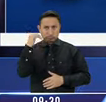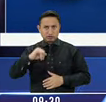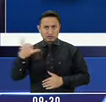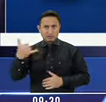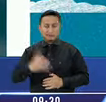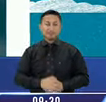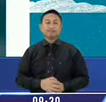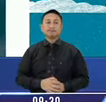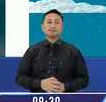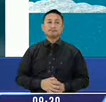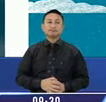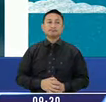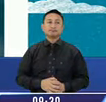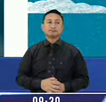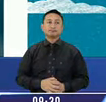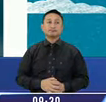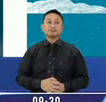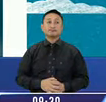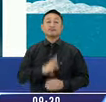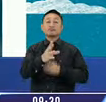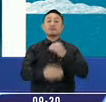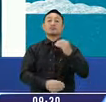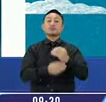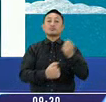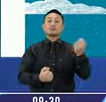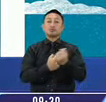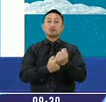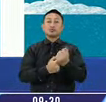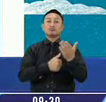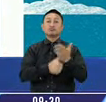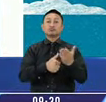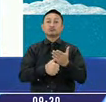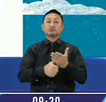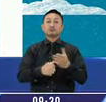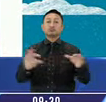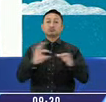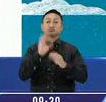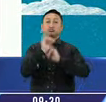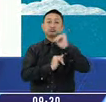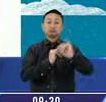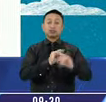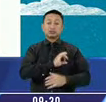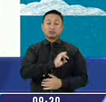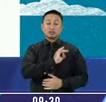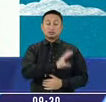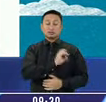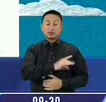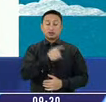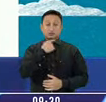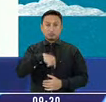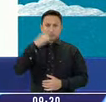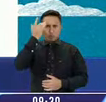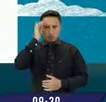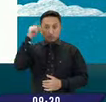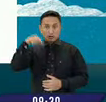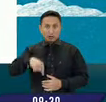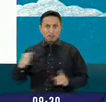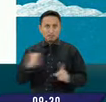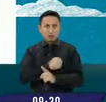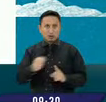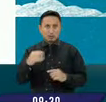ecuatoriano a estos mensajes de apoyo se sumó el Ministerio de relaciones exteriores de chile que expresó su preocupación por la grave crisis de